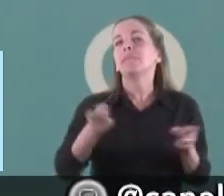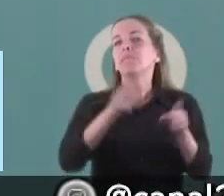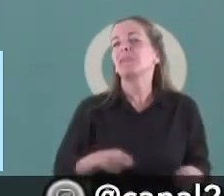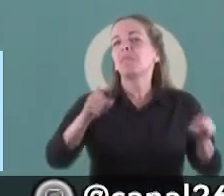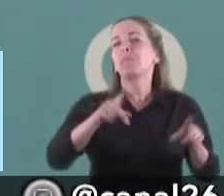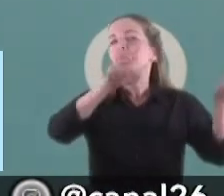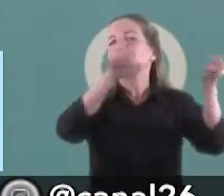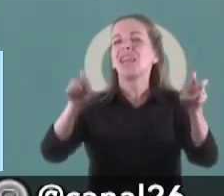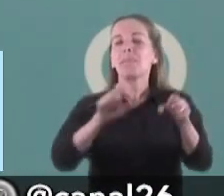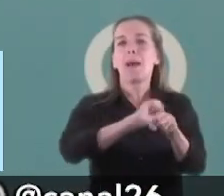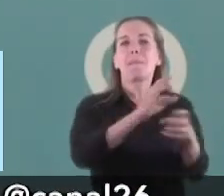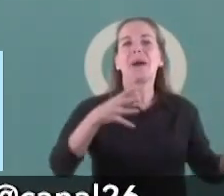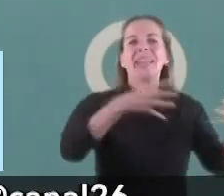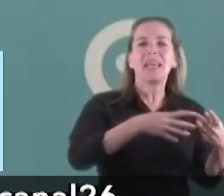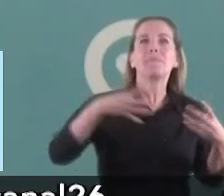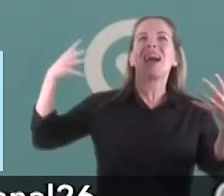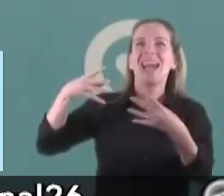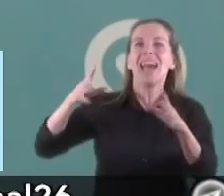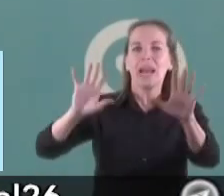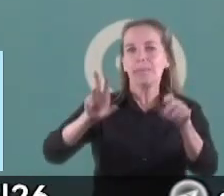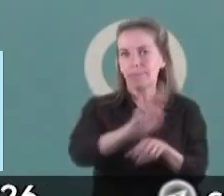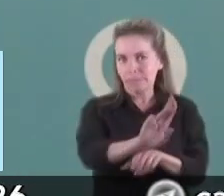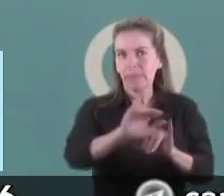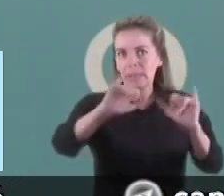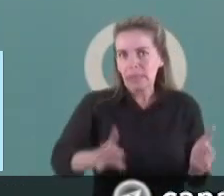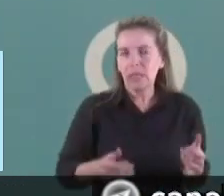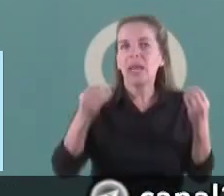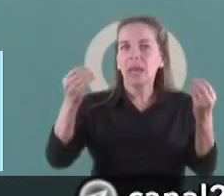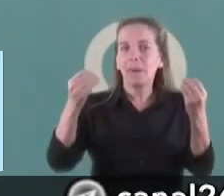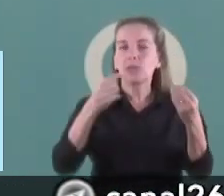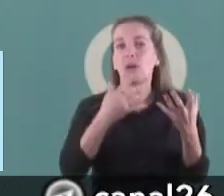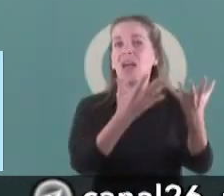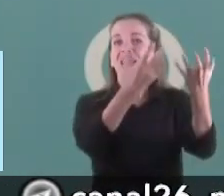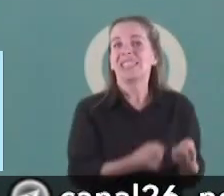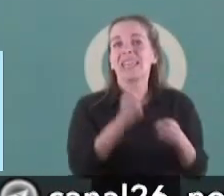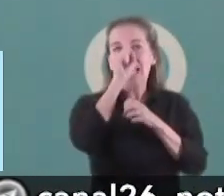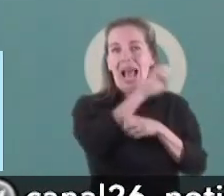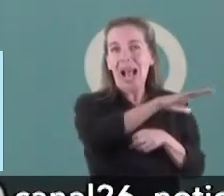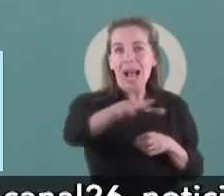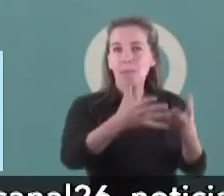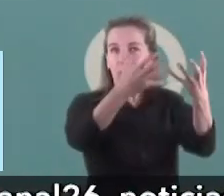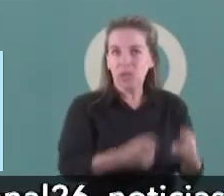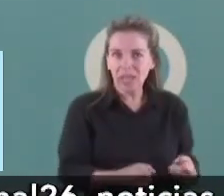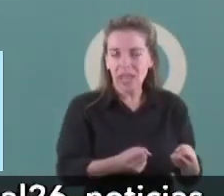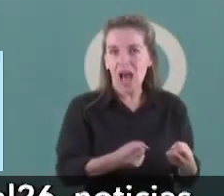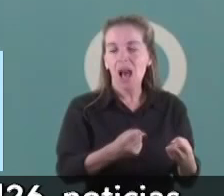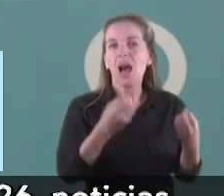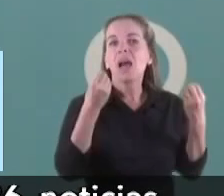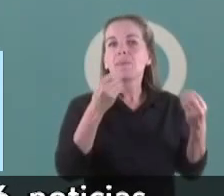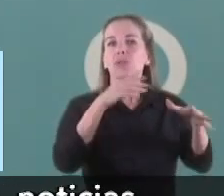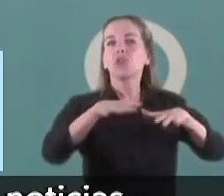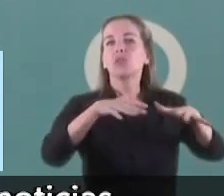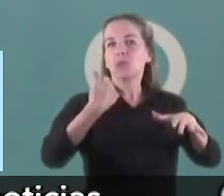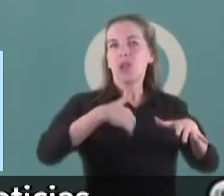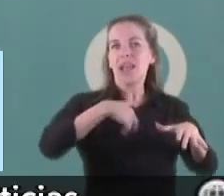guerra Bueno pero permítanme hablar de lo que significó el impacto de la sequía en la Argentina y